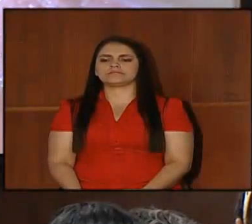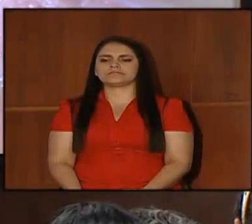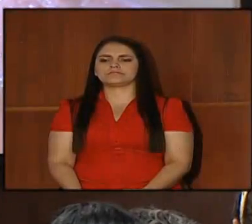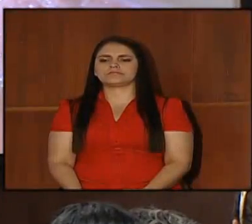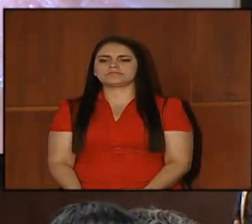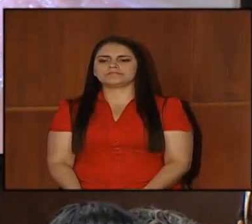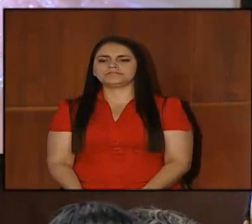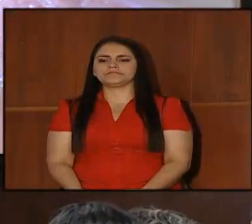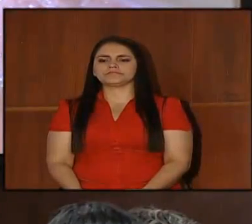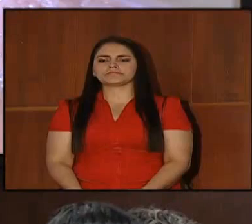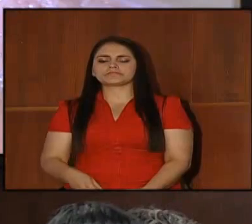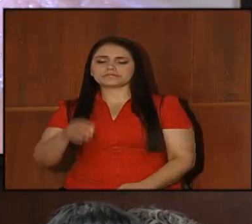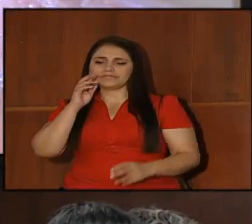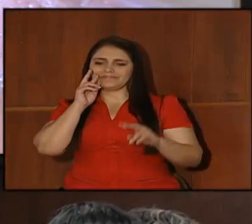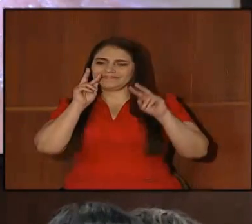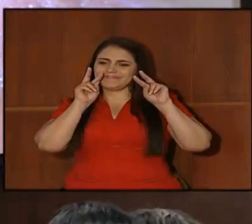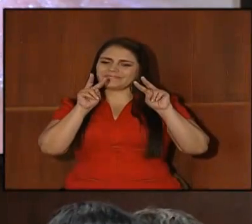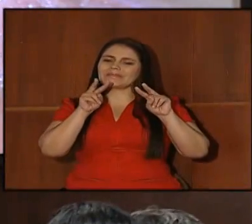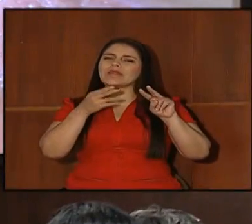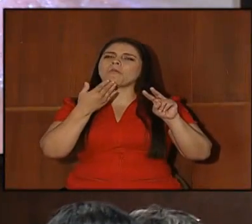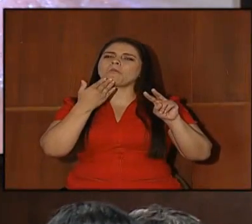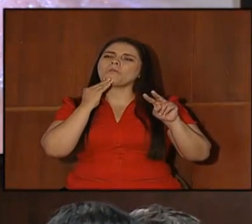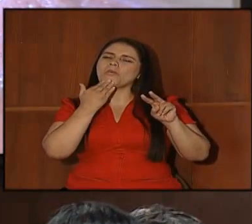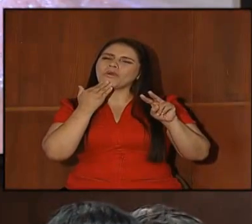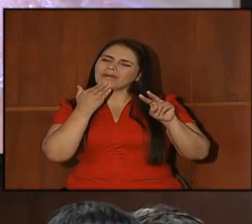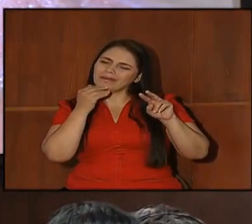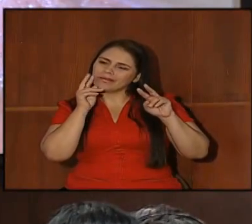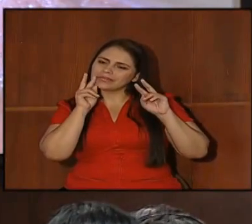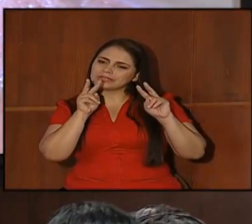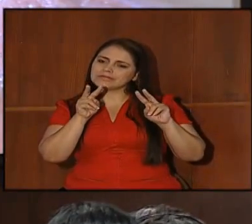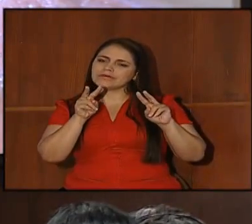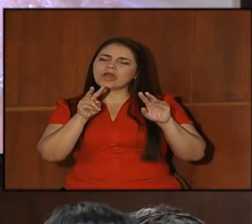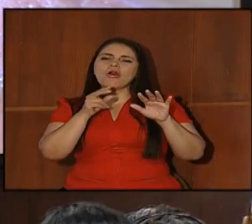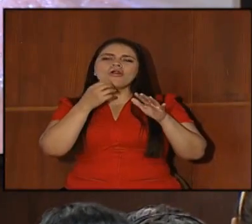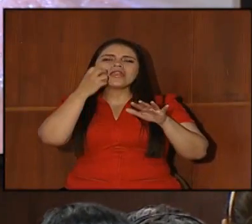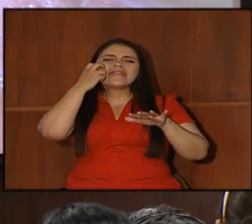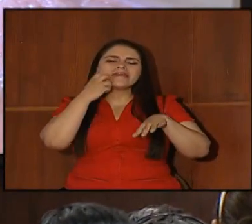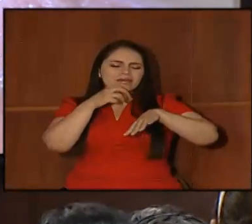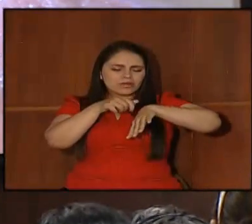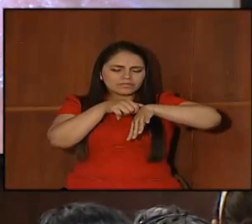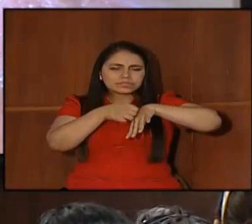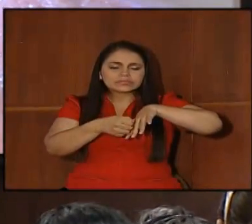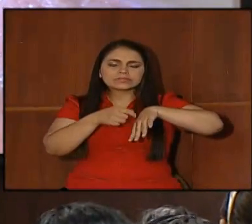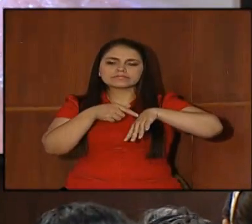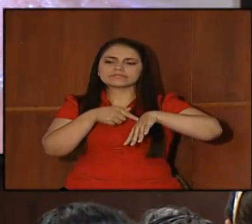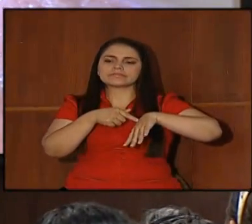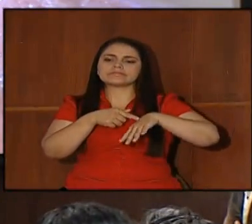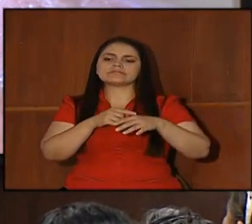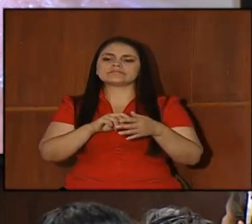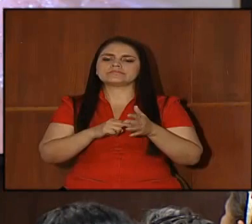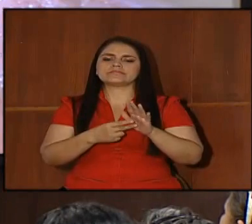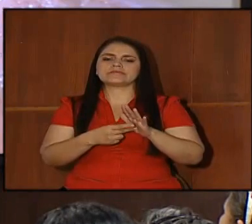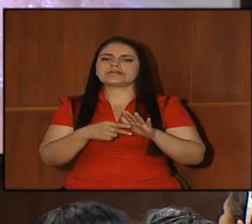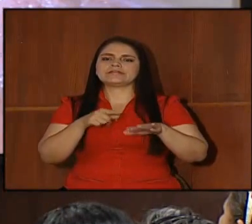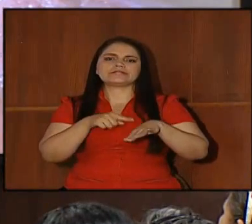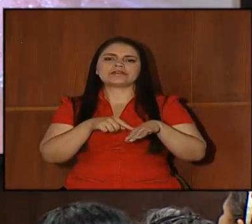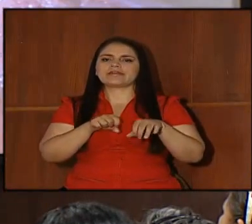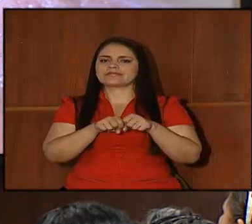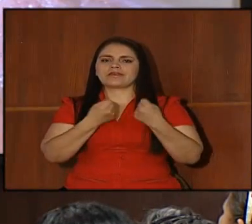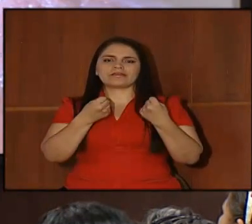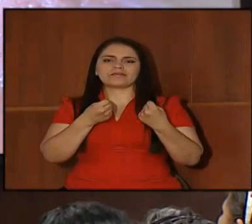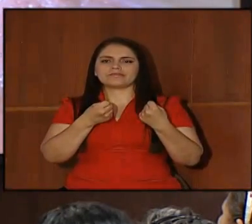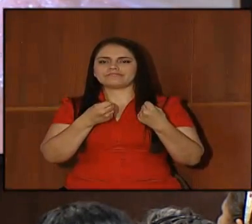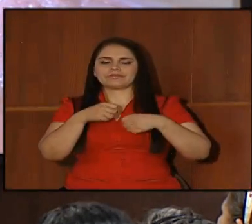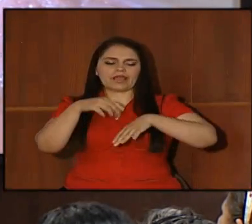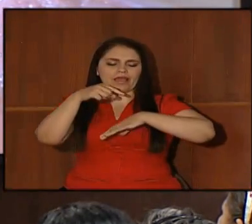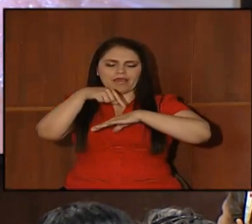una lesión así como un moradito o una costra negra, es porque ya hay un daño profundo